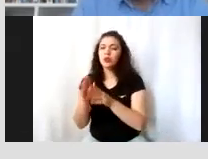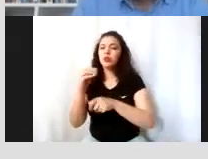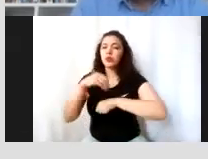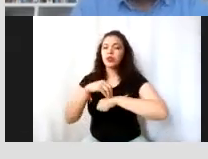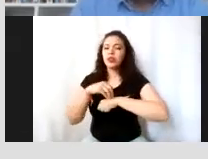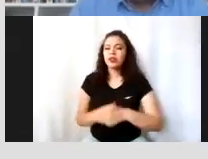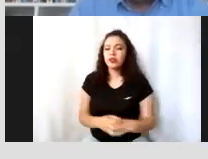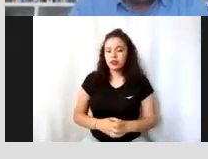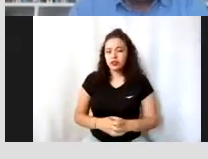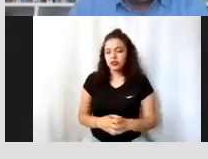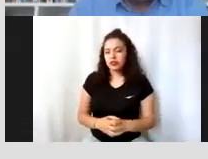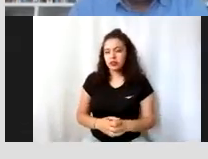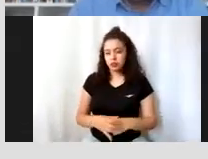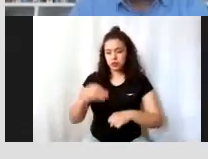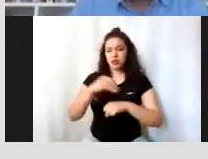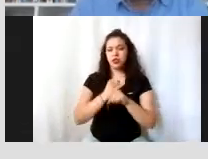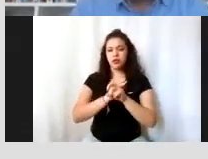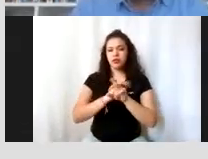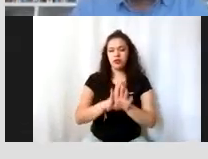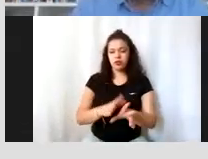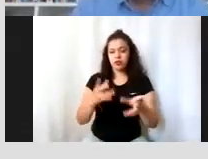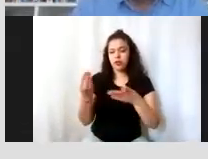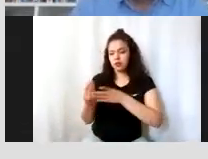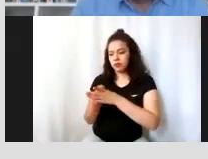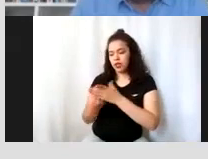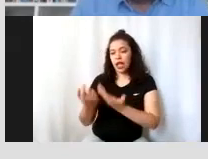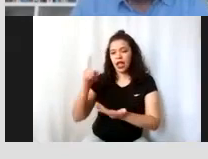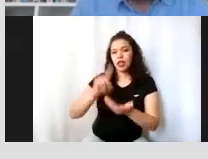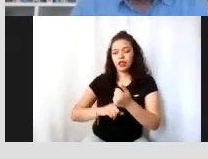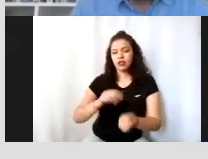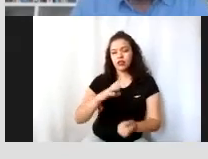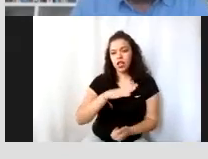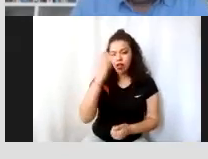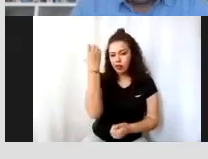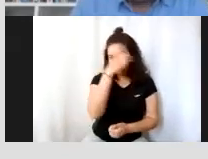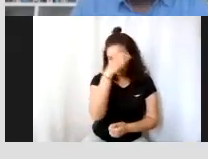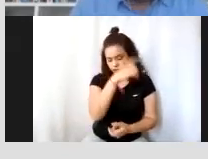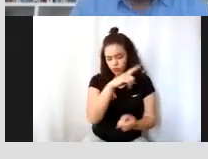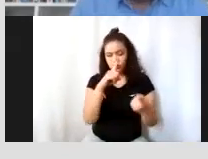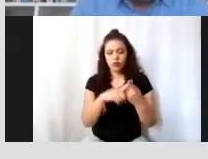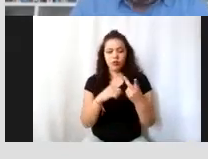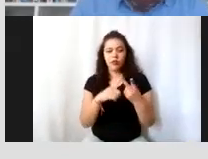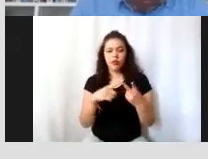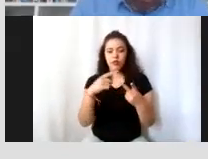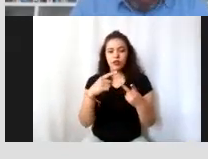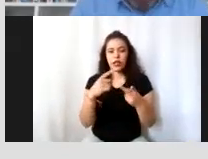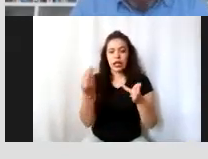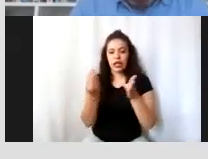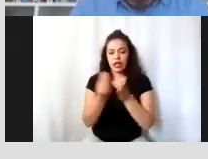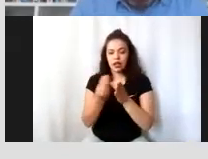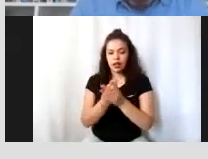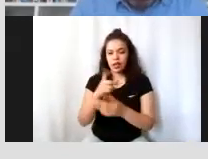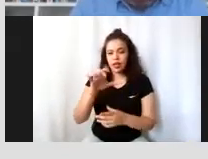comento, desglosen los datos personales que vienen en el INE. Fotografía, clave del lector,